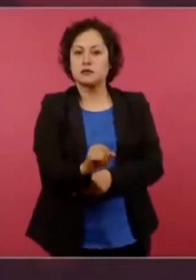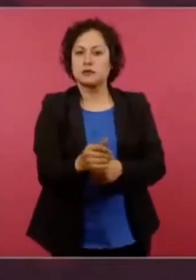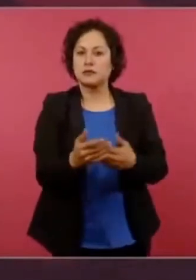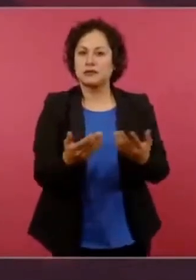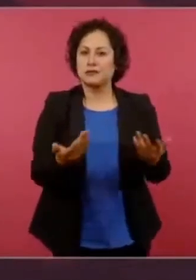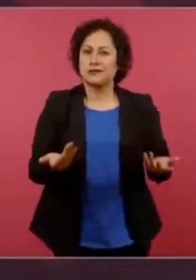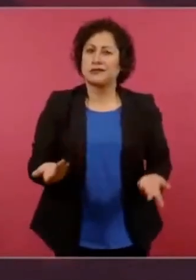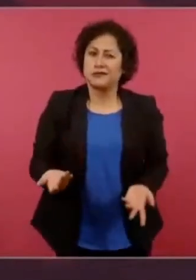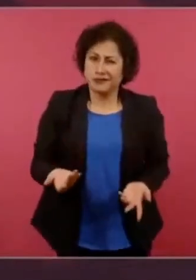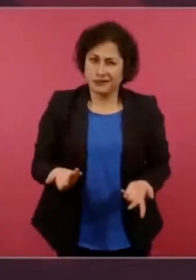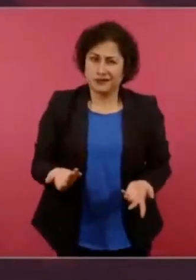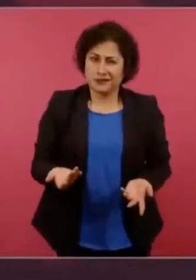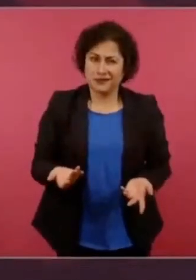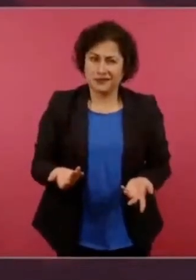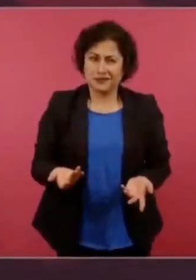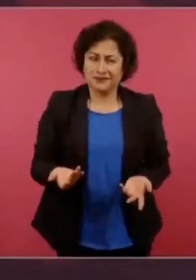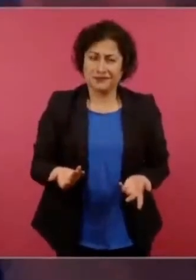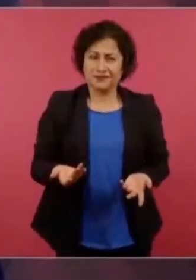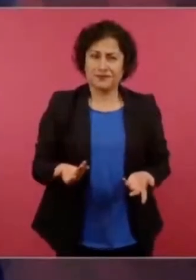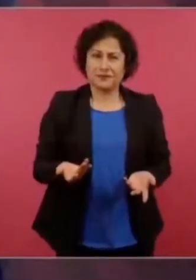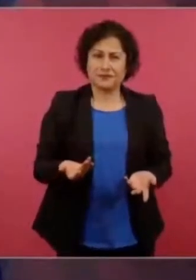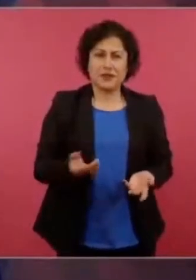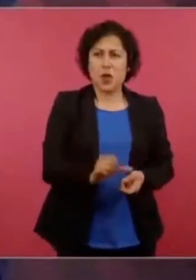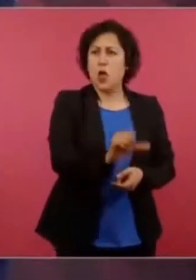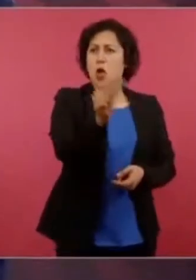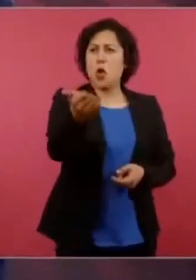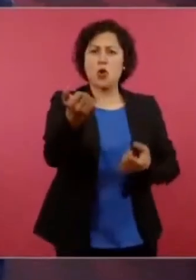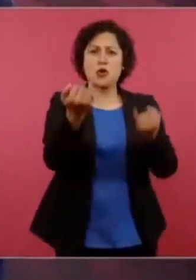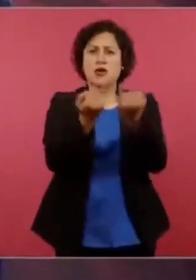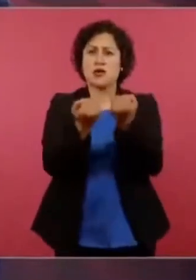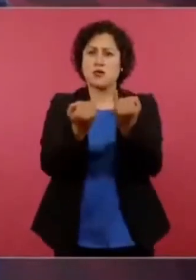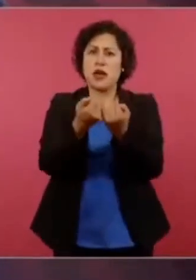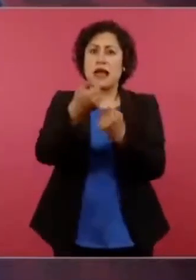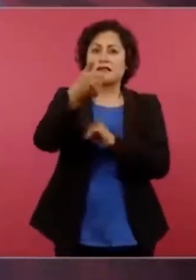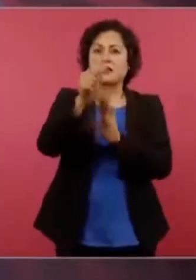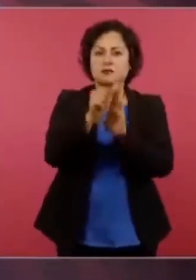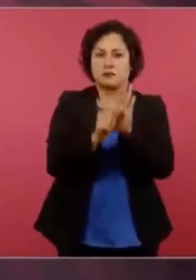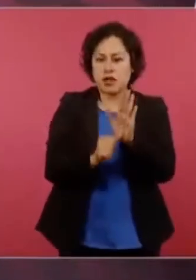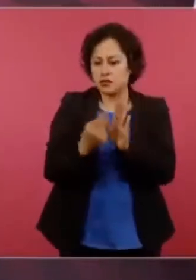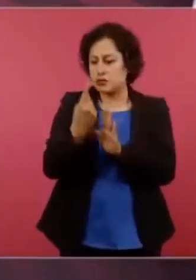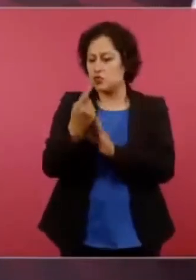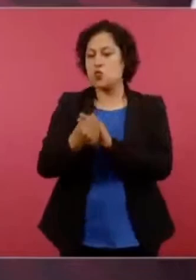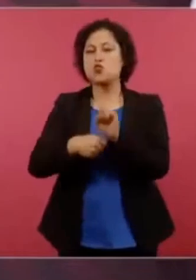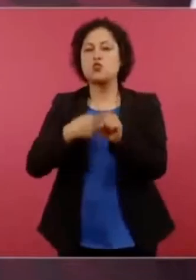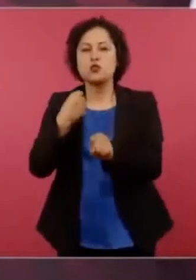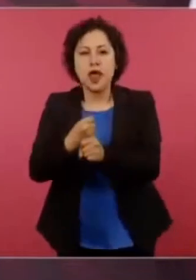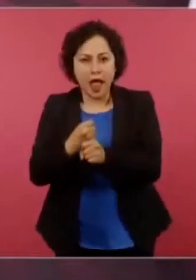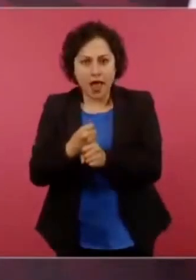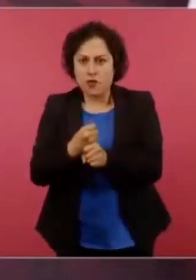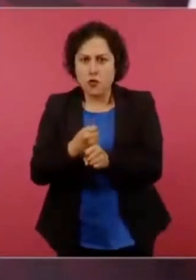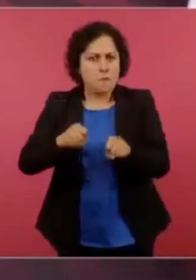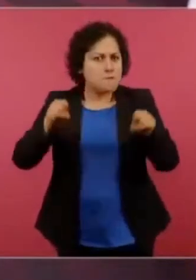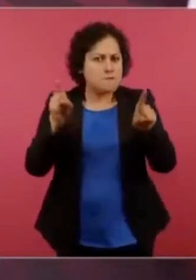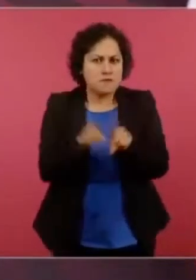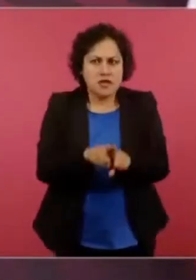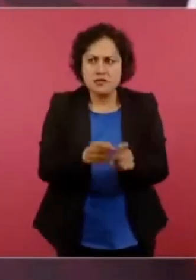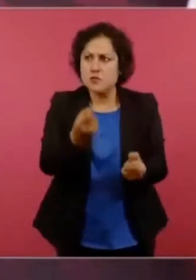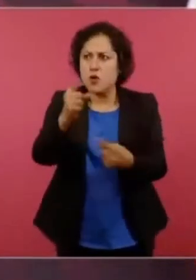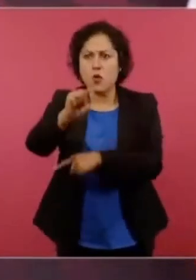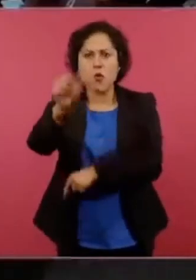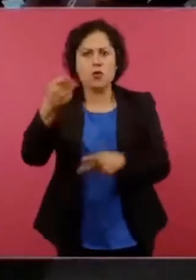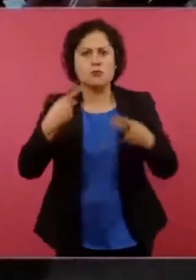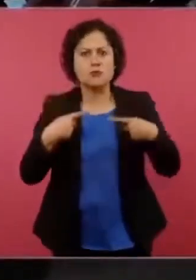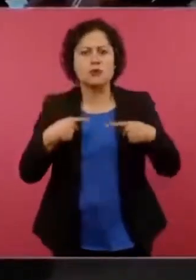6 meses, un año, por una institución financiera, el Banco de México,